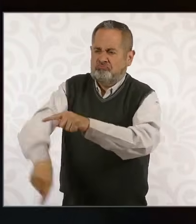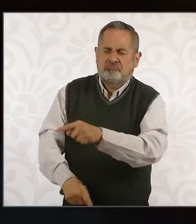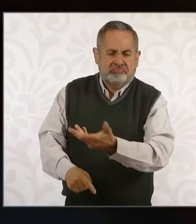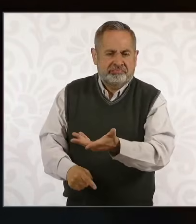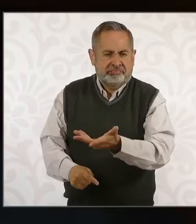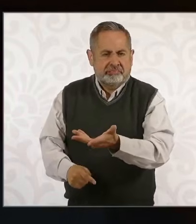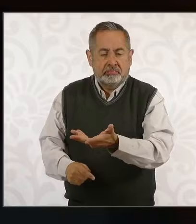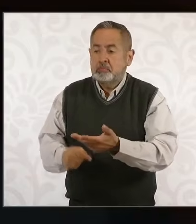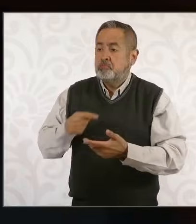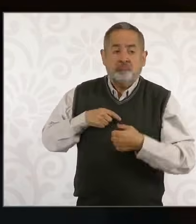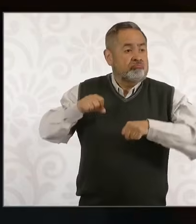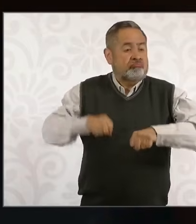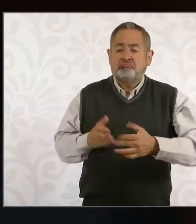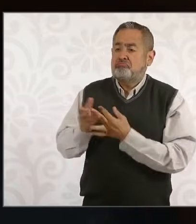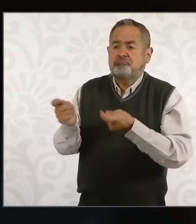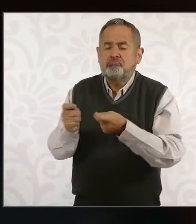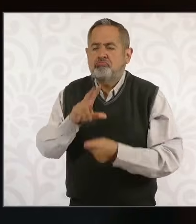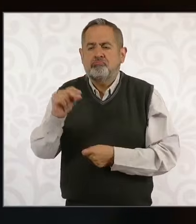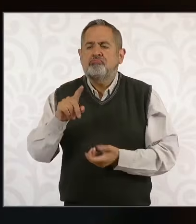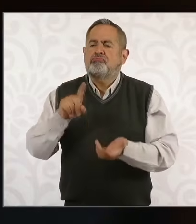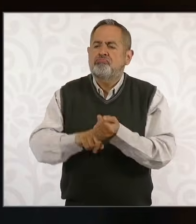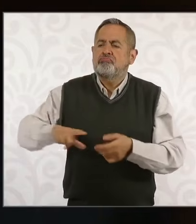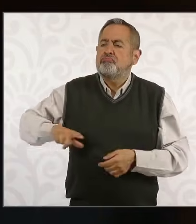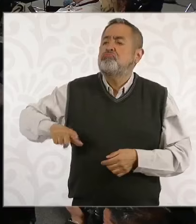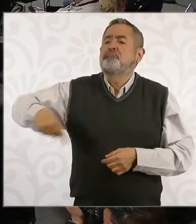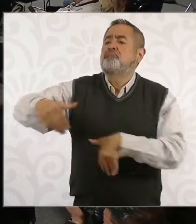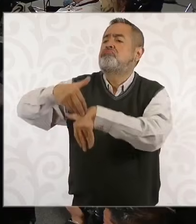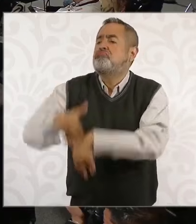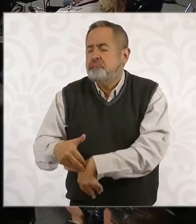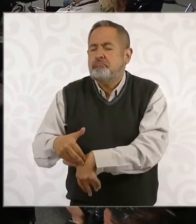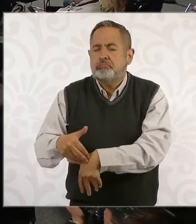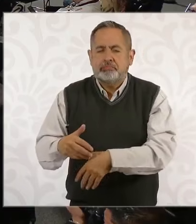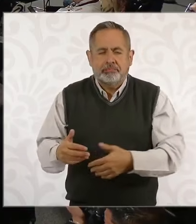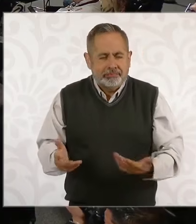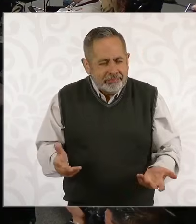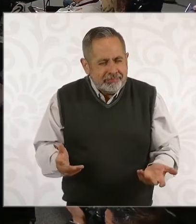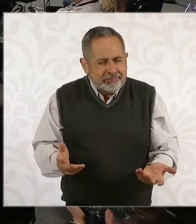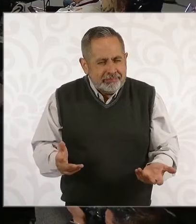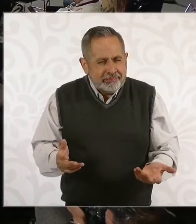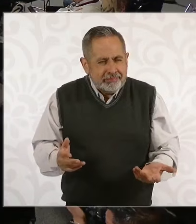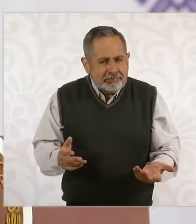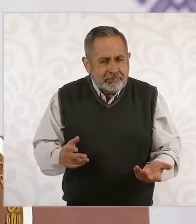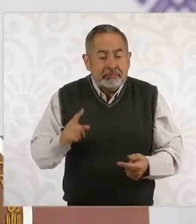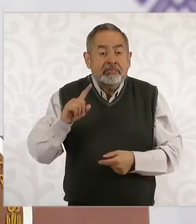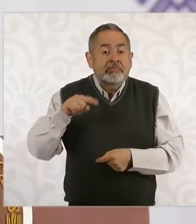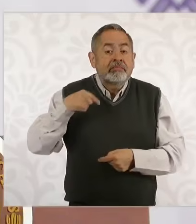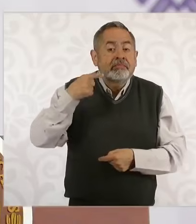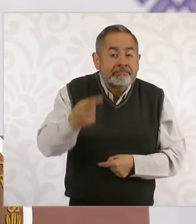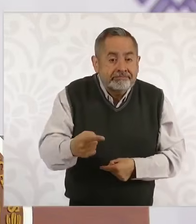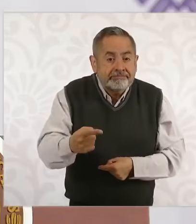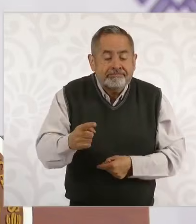Y no es autoritarismo, es Estado de Derecho. Al otro día vino la represión de Nochistlán.